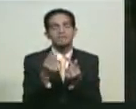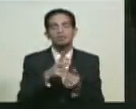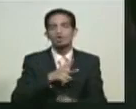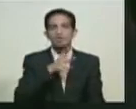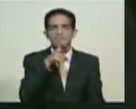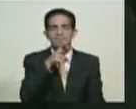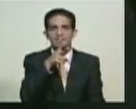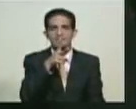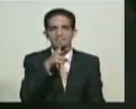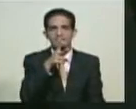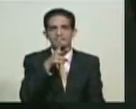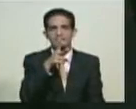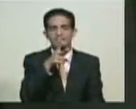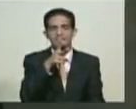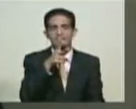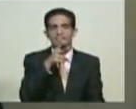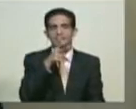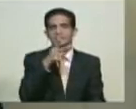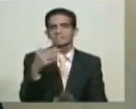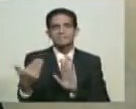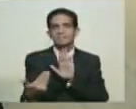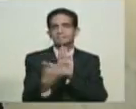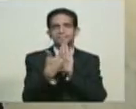de ataque especulativo